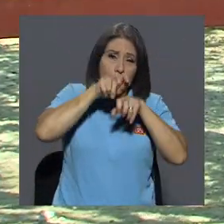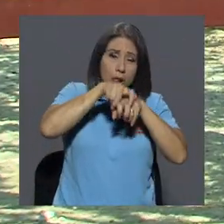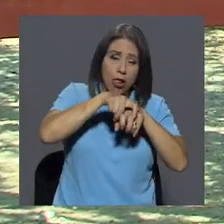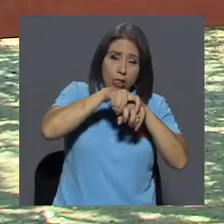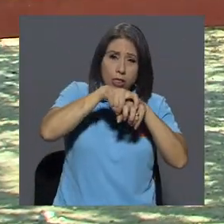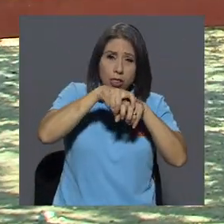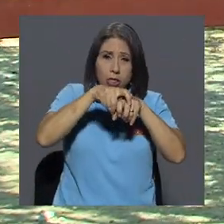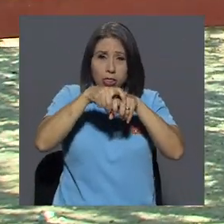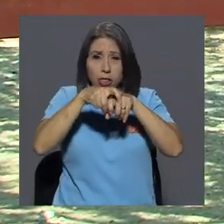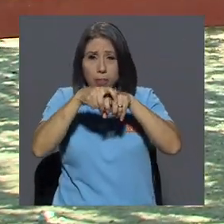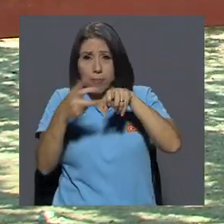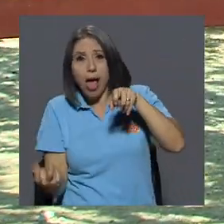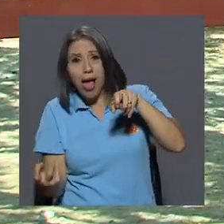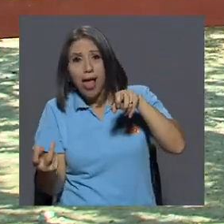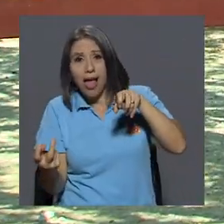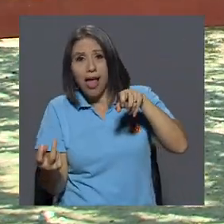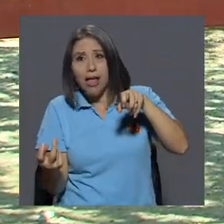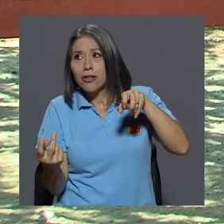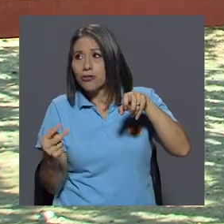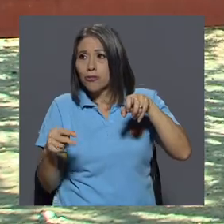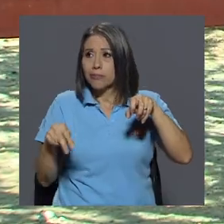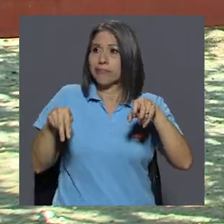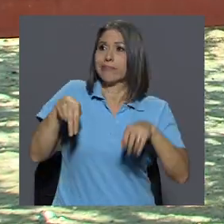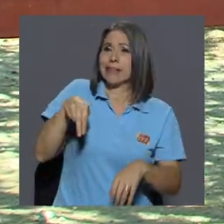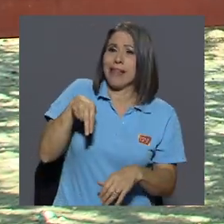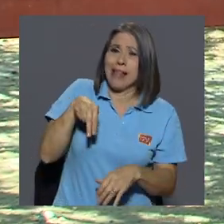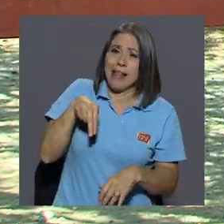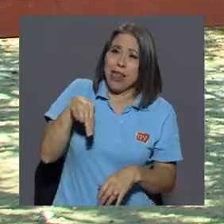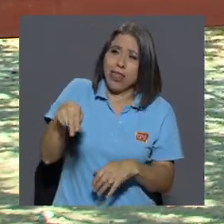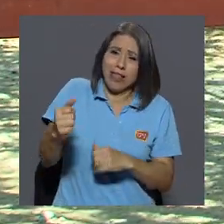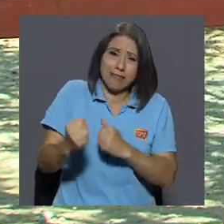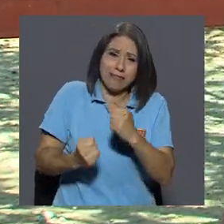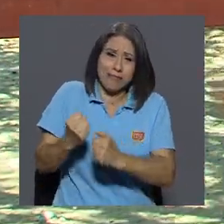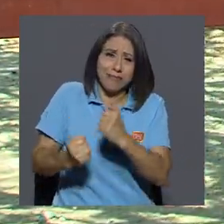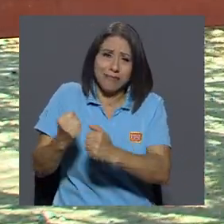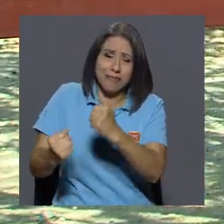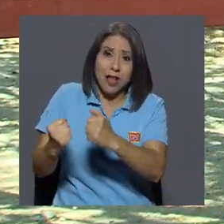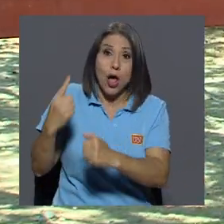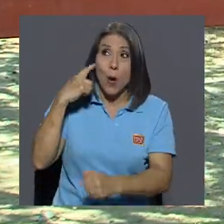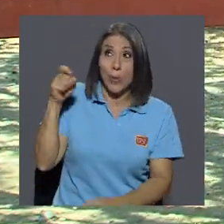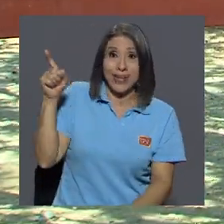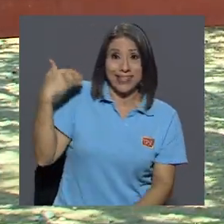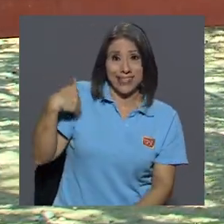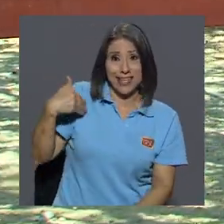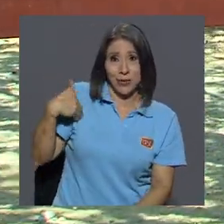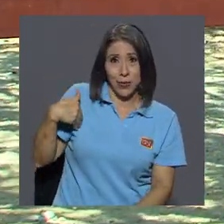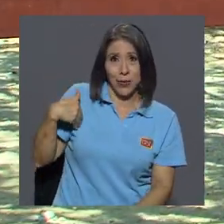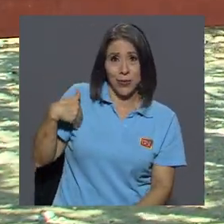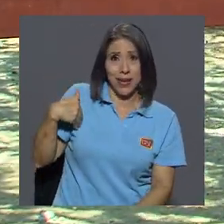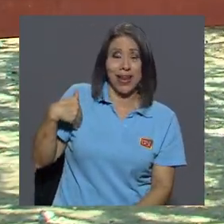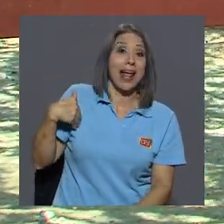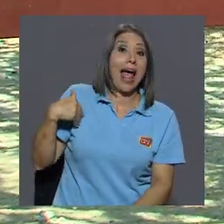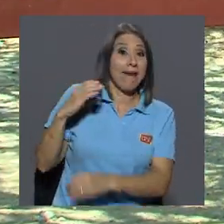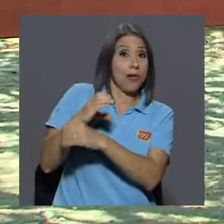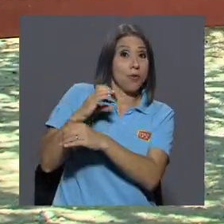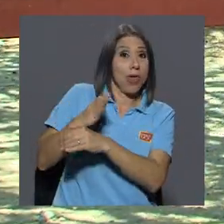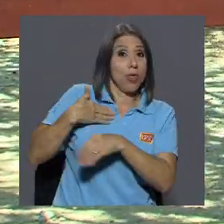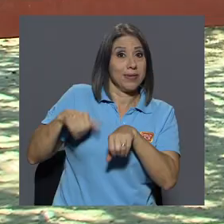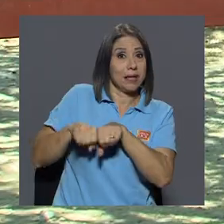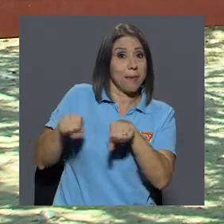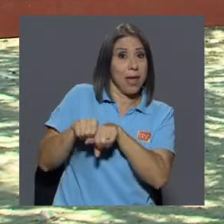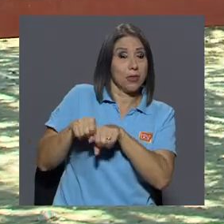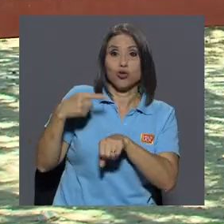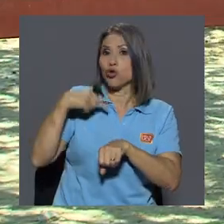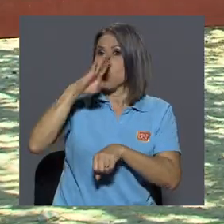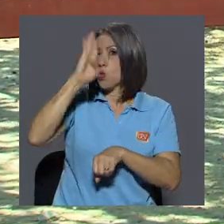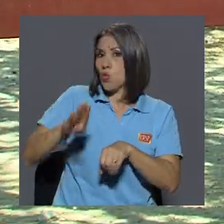Perfecto, yo me incorporo y salgo en carrera porque el señor me había cuidado los zapatos. Yo nunca monté